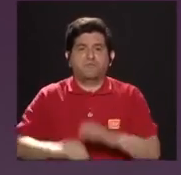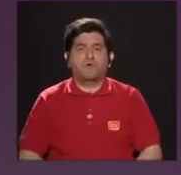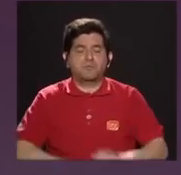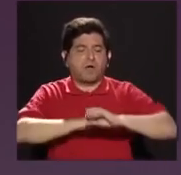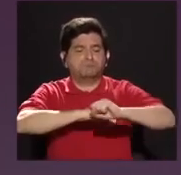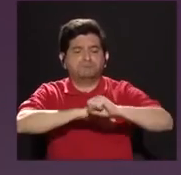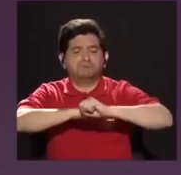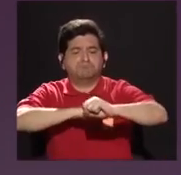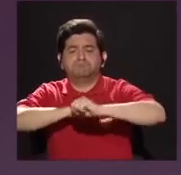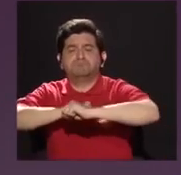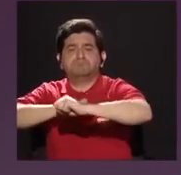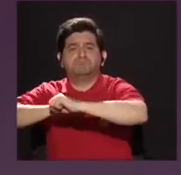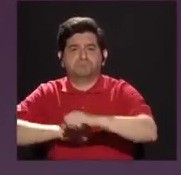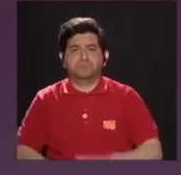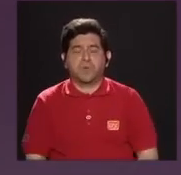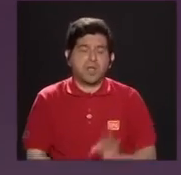comunicación,